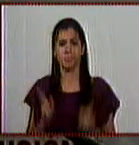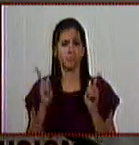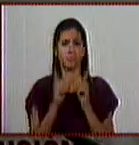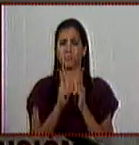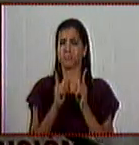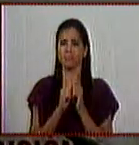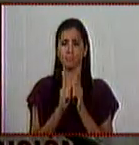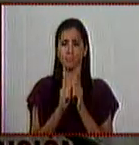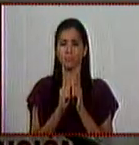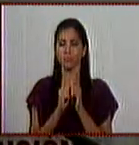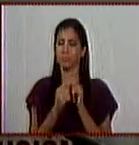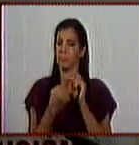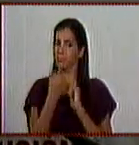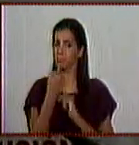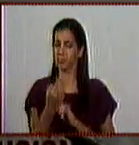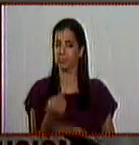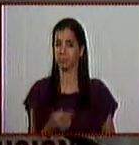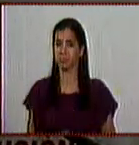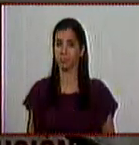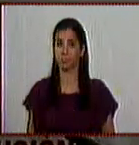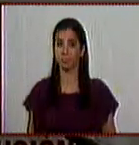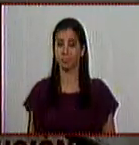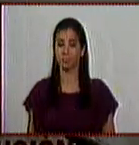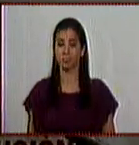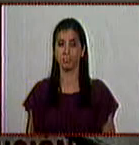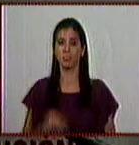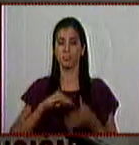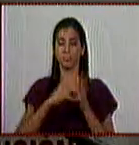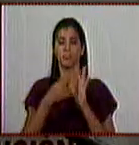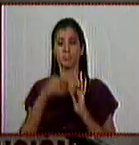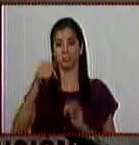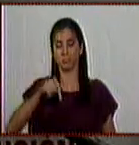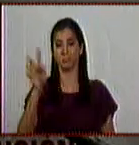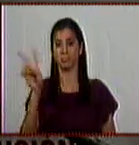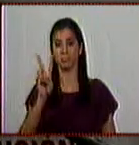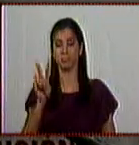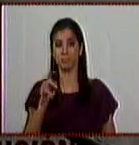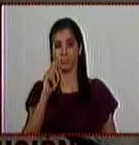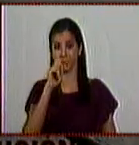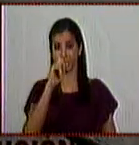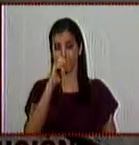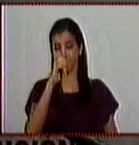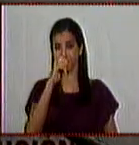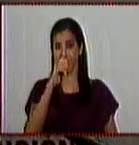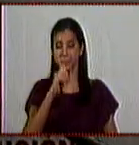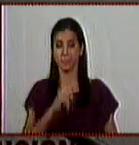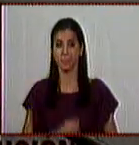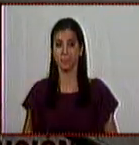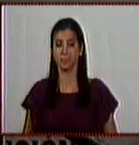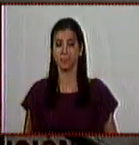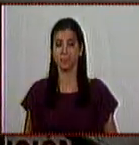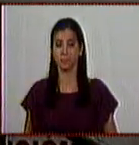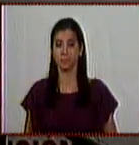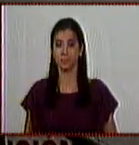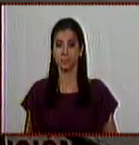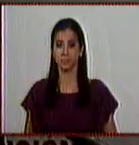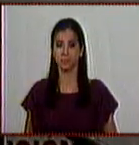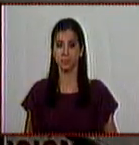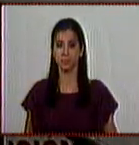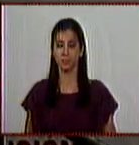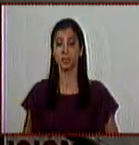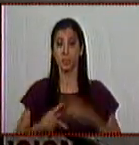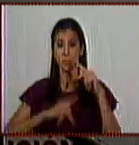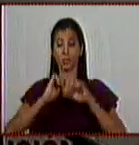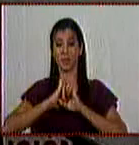simplemente en graficar lo que ha significado en Venezuela este proceso con mucha